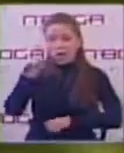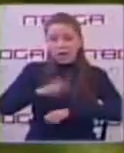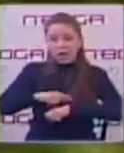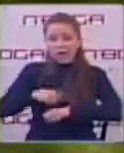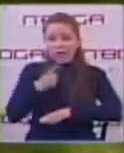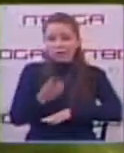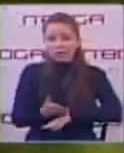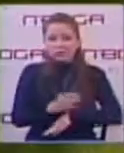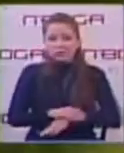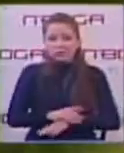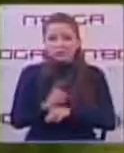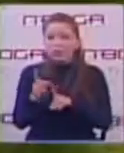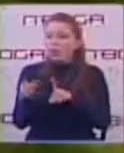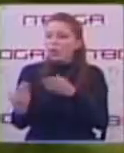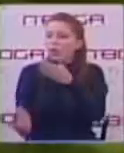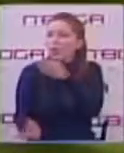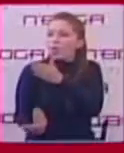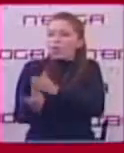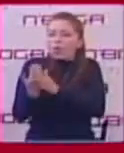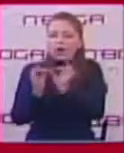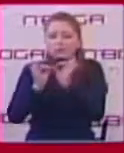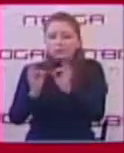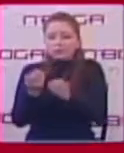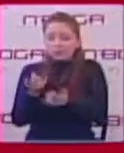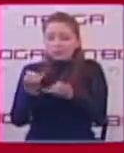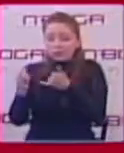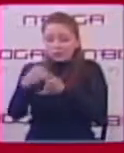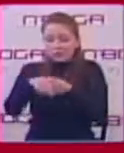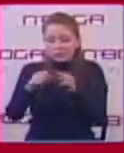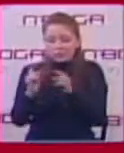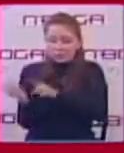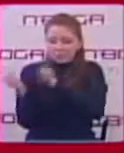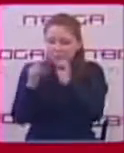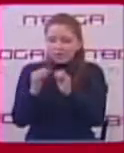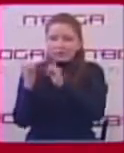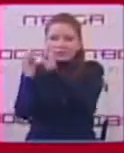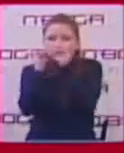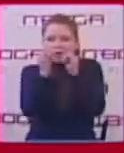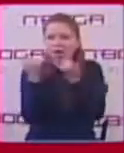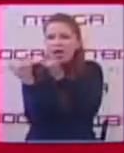dijo María Gracia. Esta es una nueva alternativa para que las personas vengan y